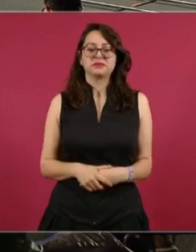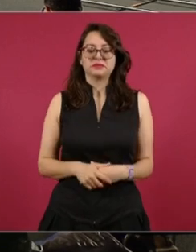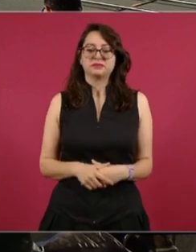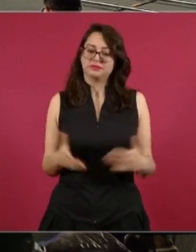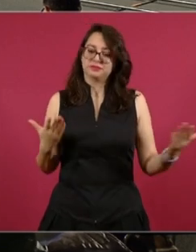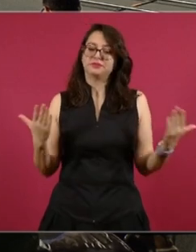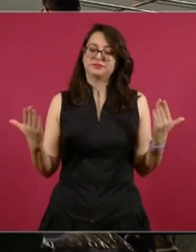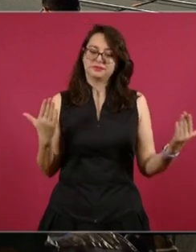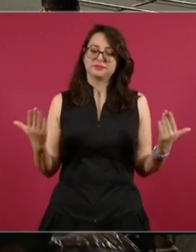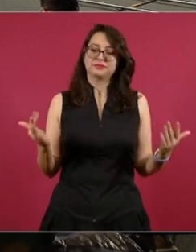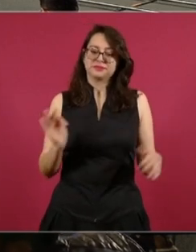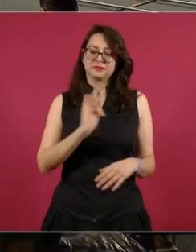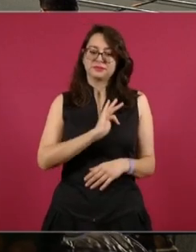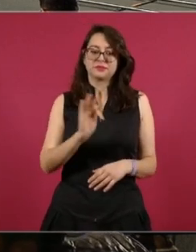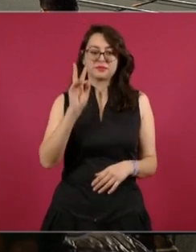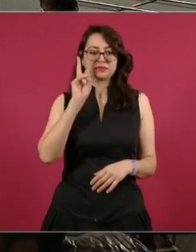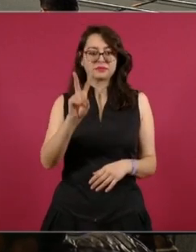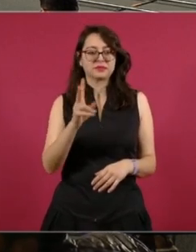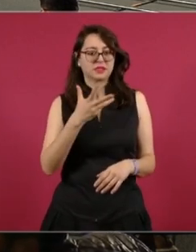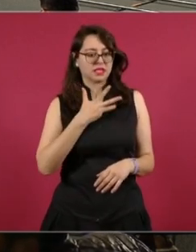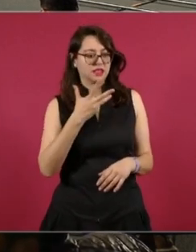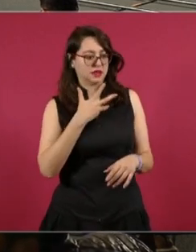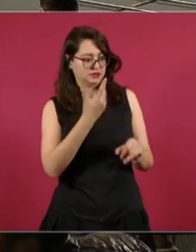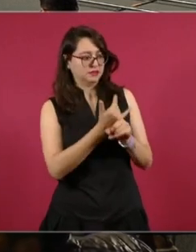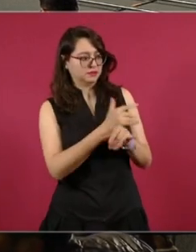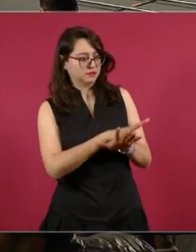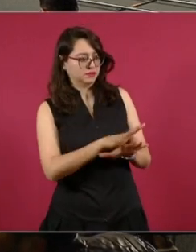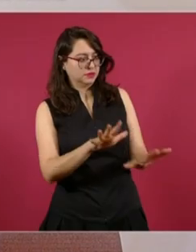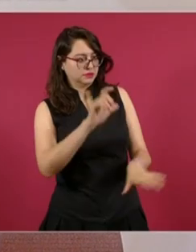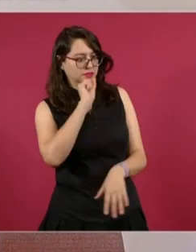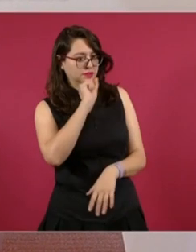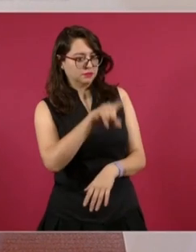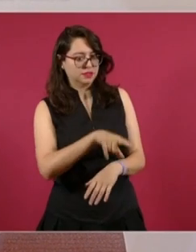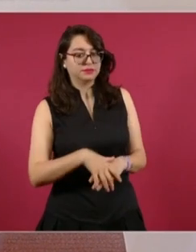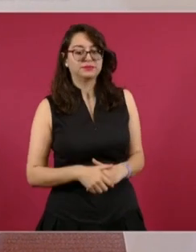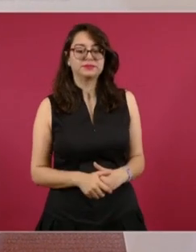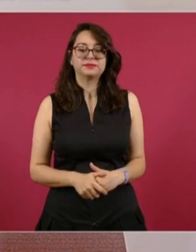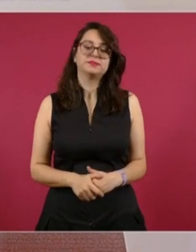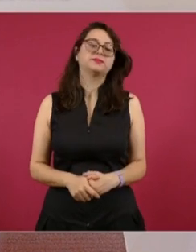son cosas distintas. Sí tenemos algo, ¿no?